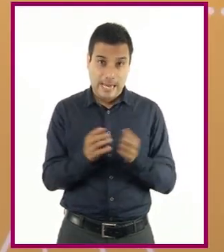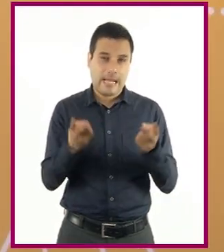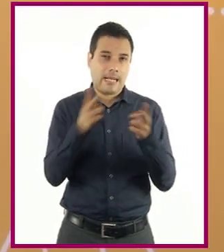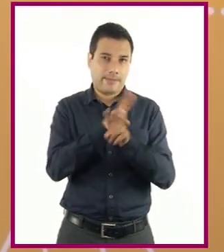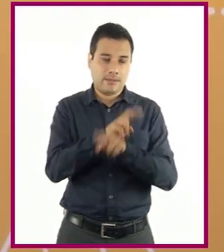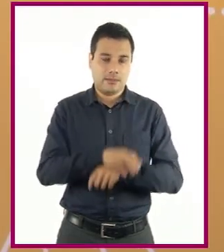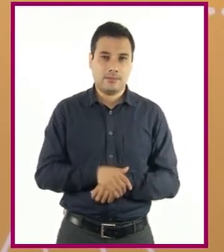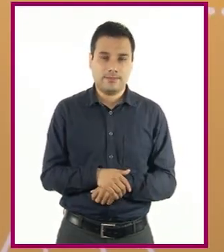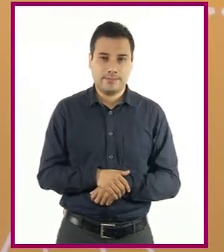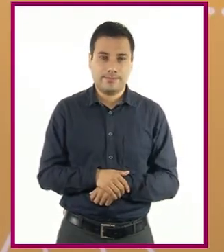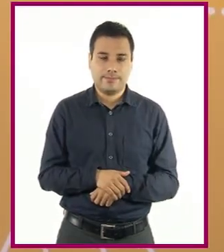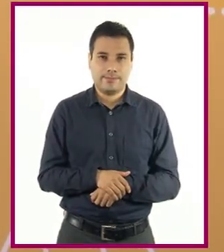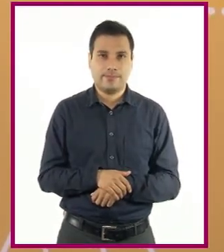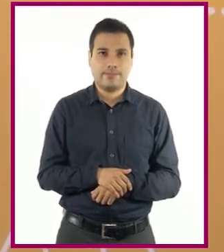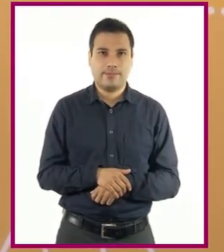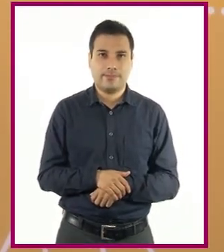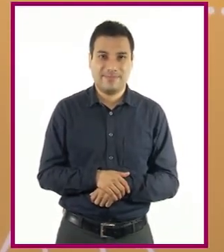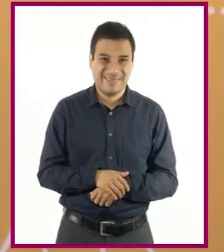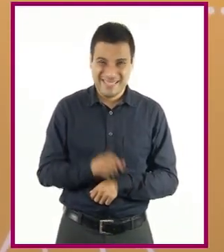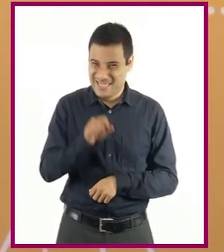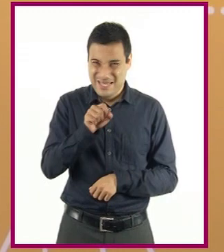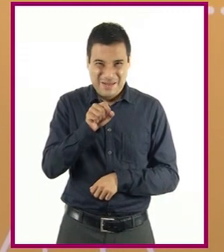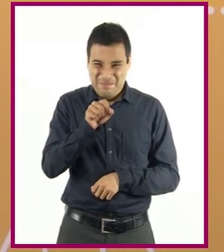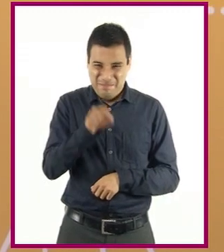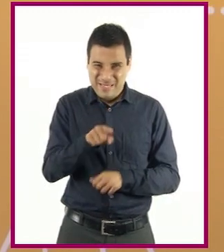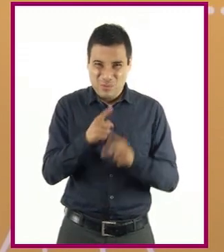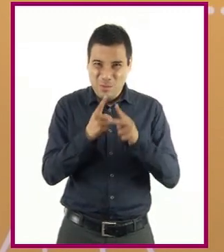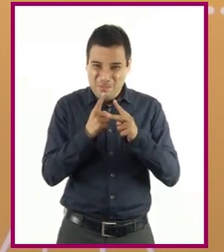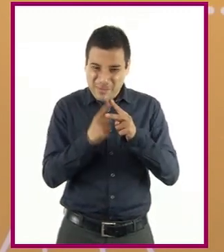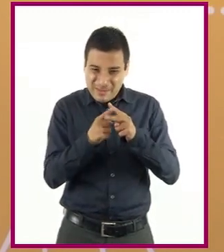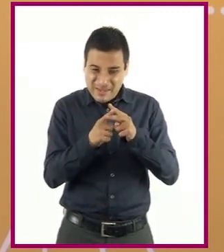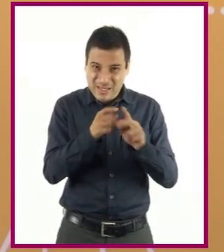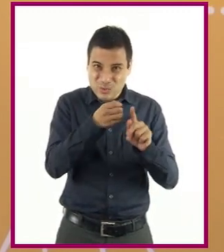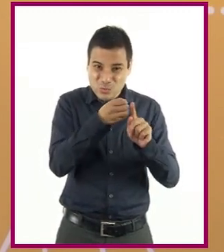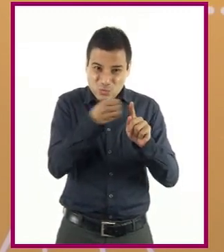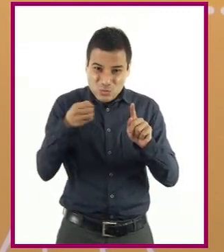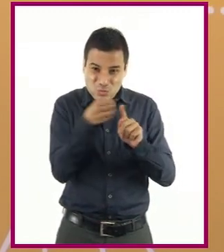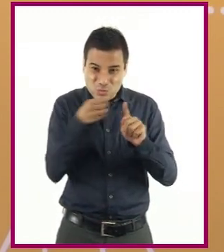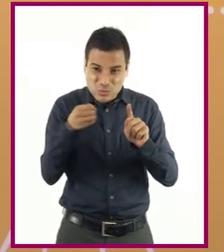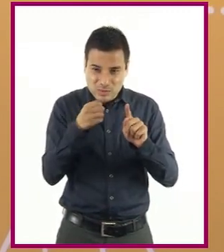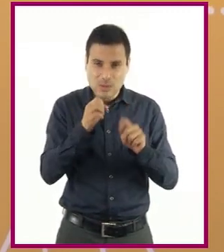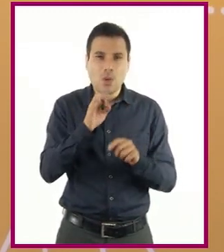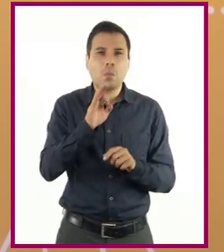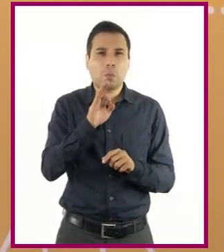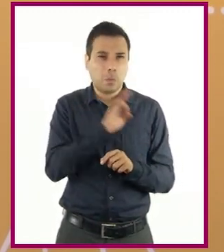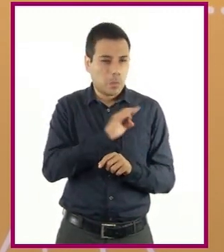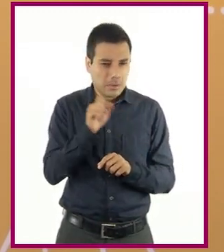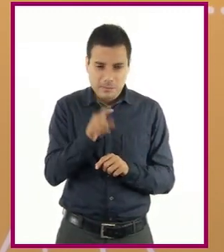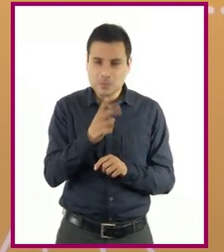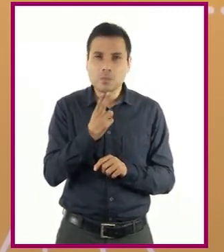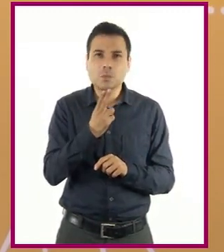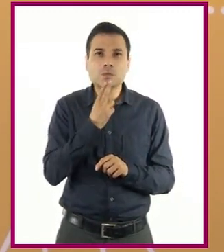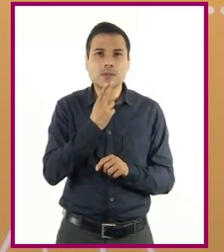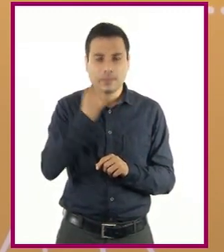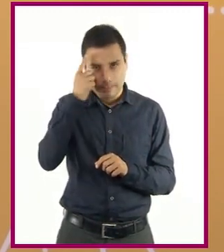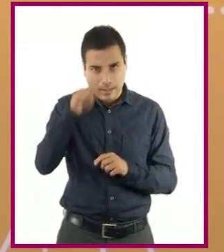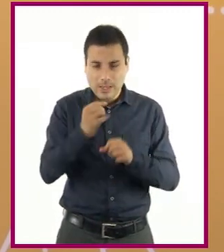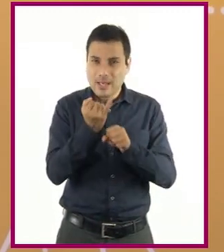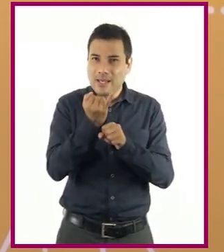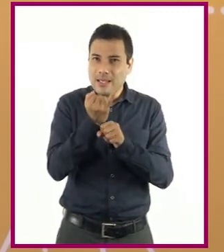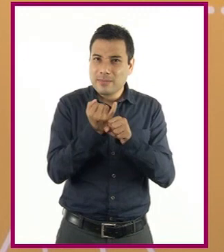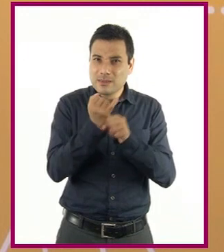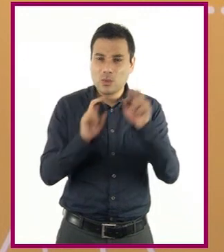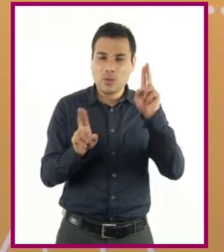tanto, se podían aplicar las mismas fórmulas matemáticas que habían usado para estudiar estos cuerpos celestes y así